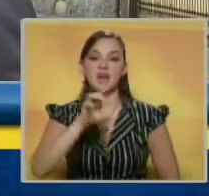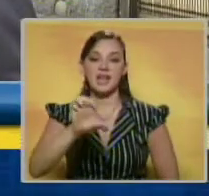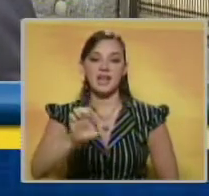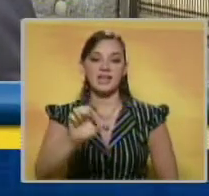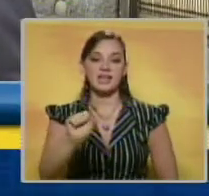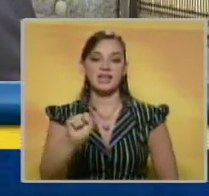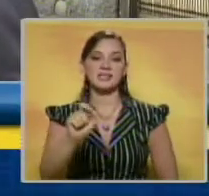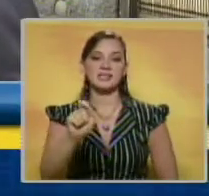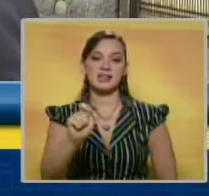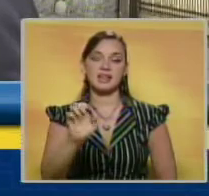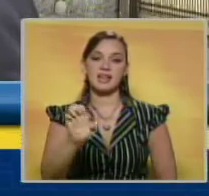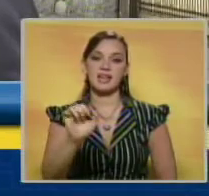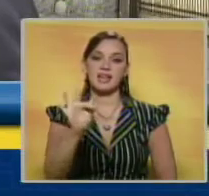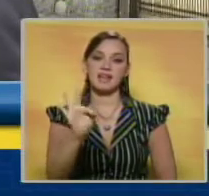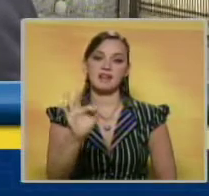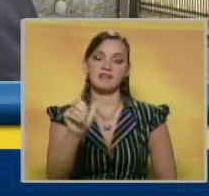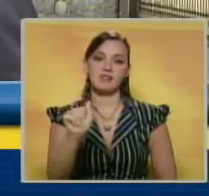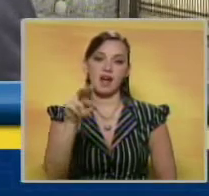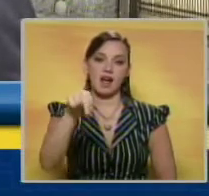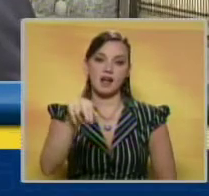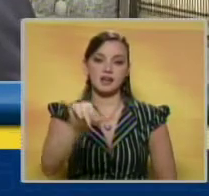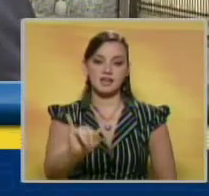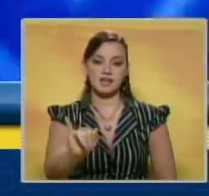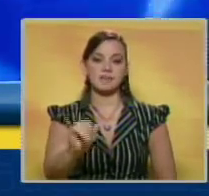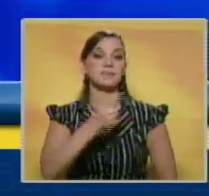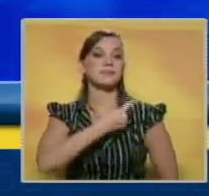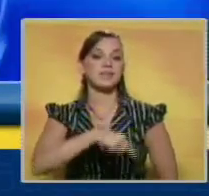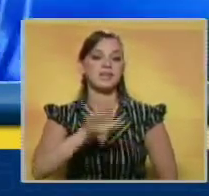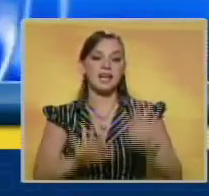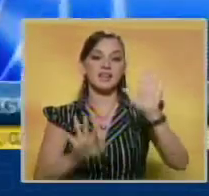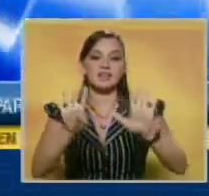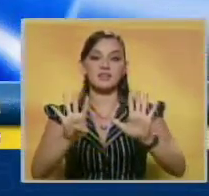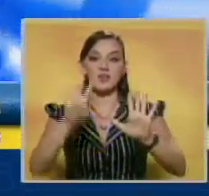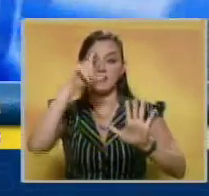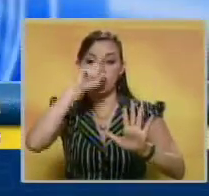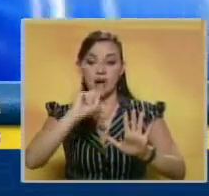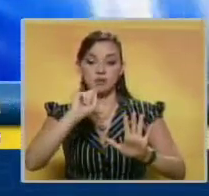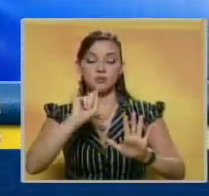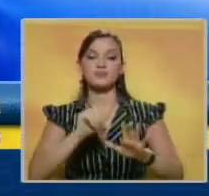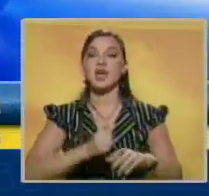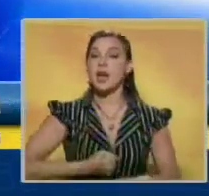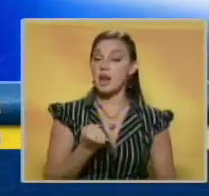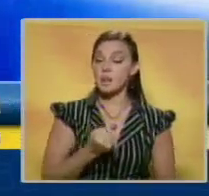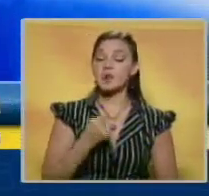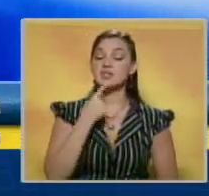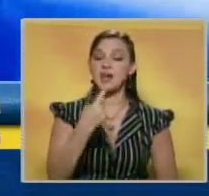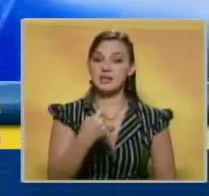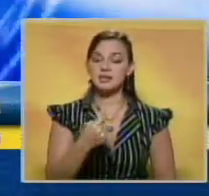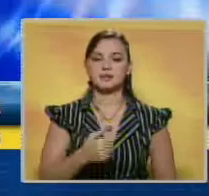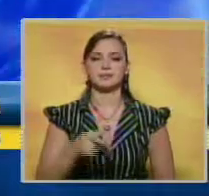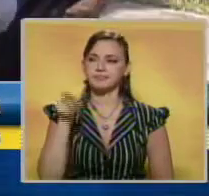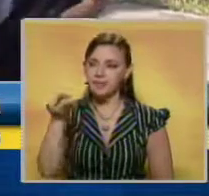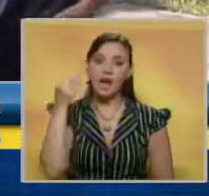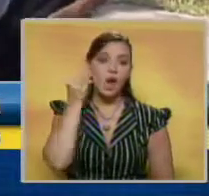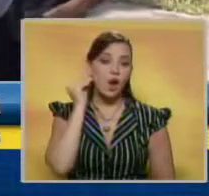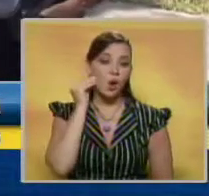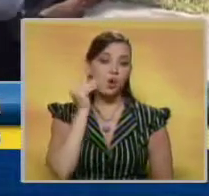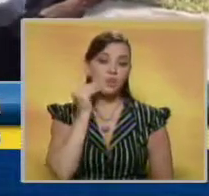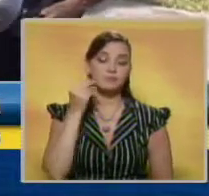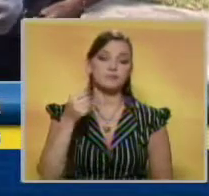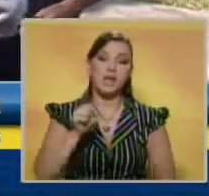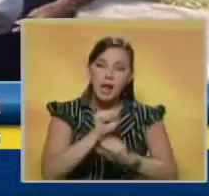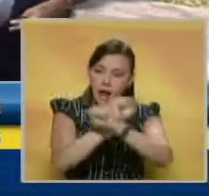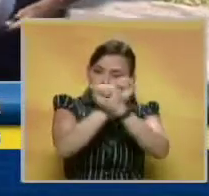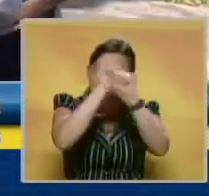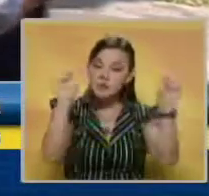Stephanie Crisley Torres Izquierdo, de 19 años. Según información policial, la joven recibió un disparo en la cabeza en la madrugada